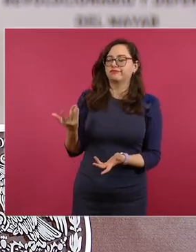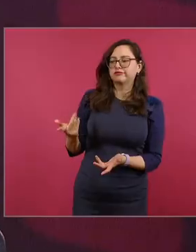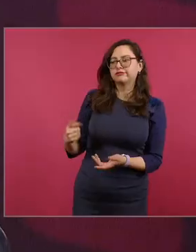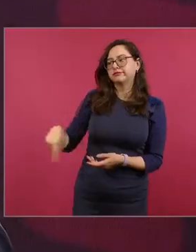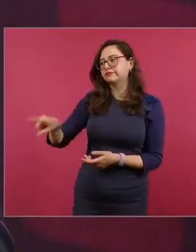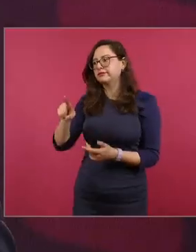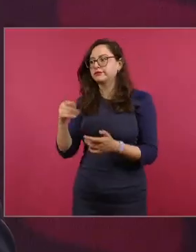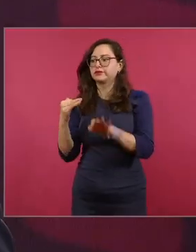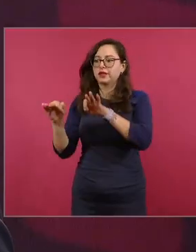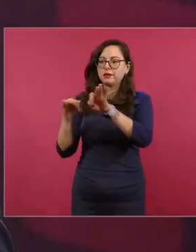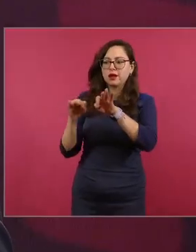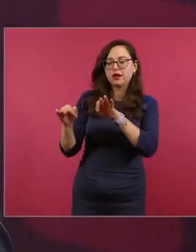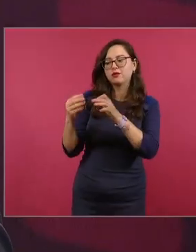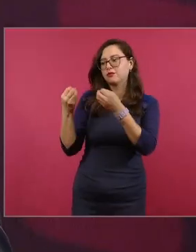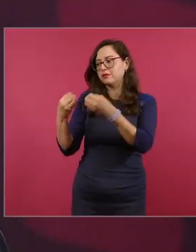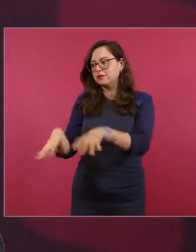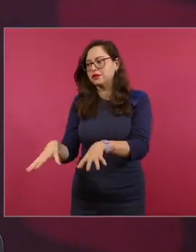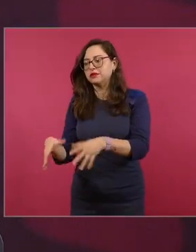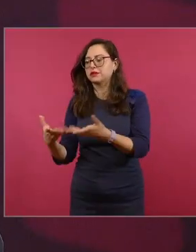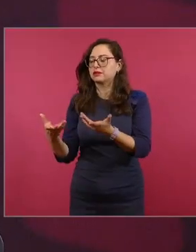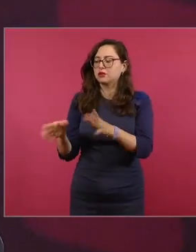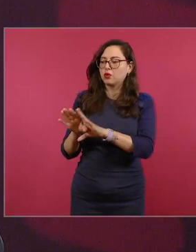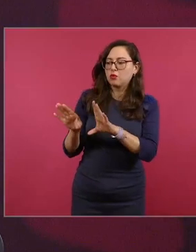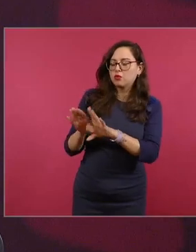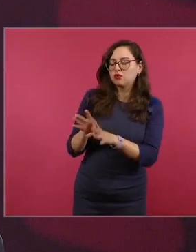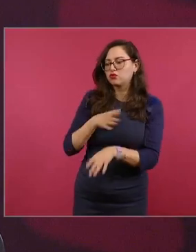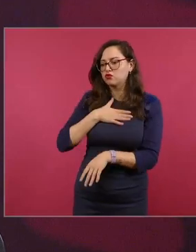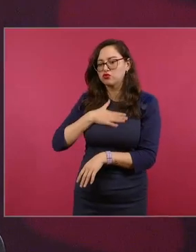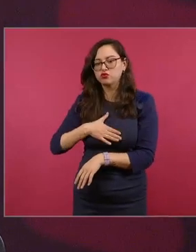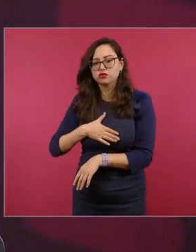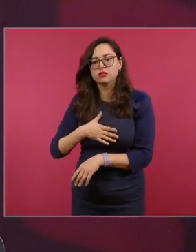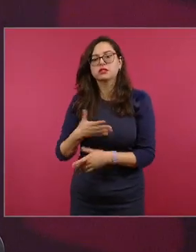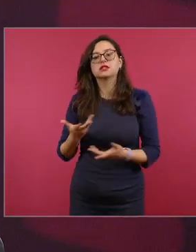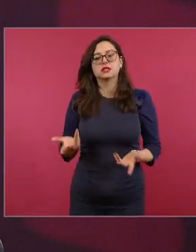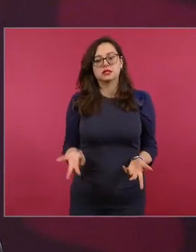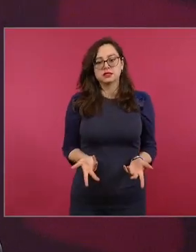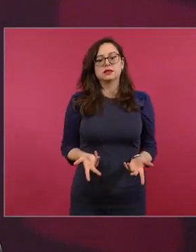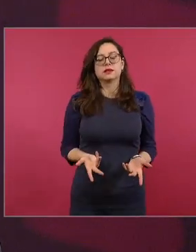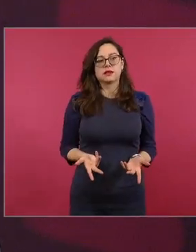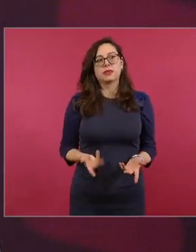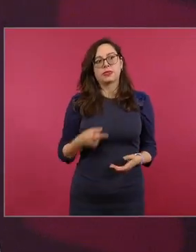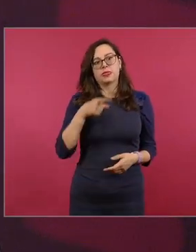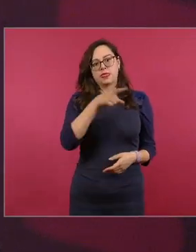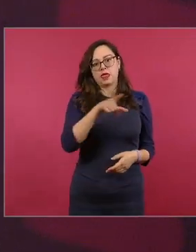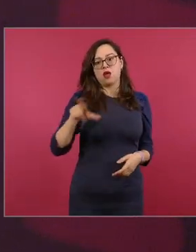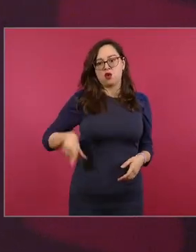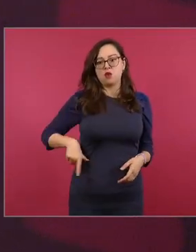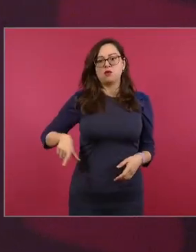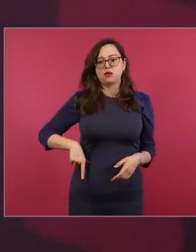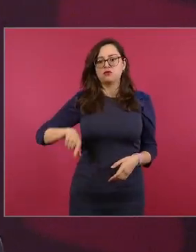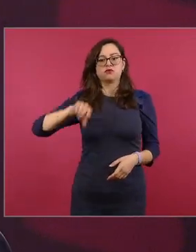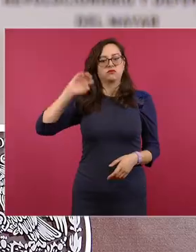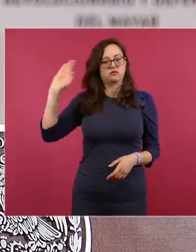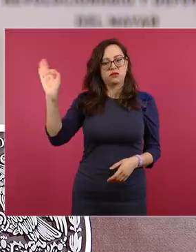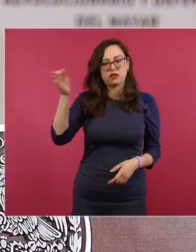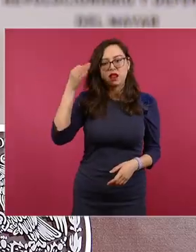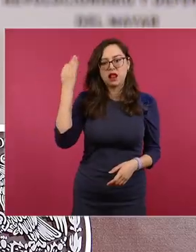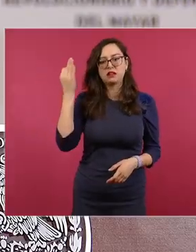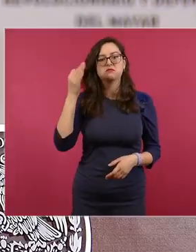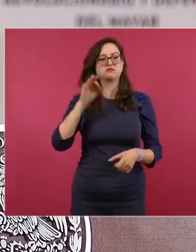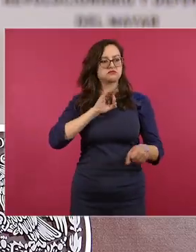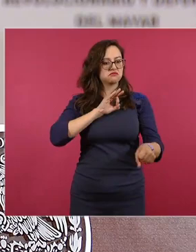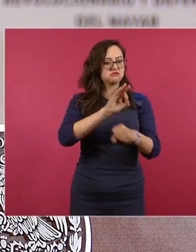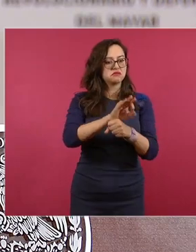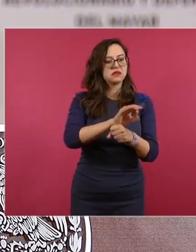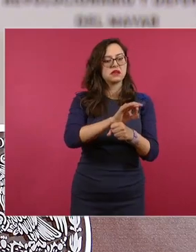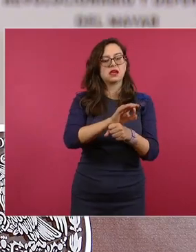casos históricos como el de los trabajadores de Luz y Fuerza del Centro, de Mexicana de Aviación, yo le pregunté al